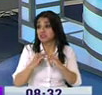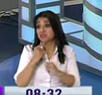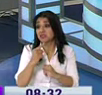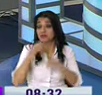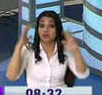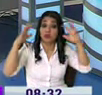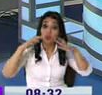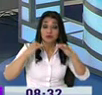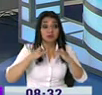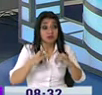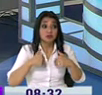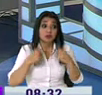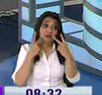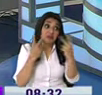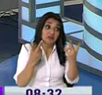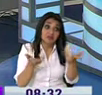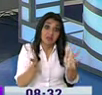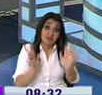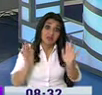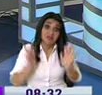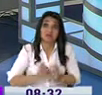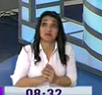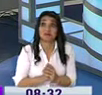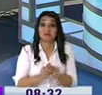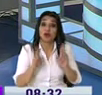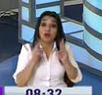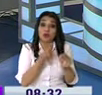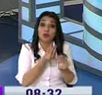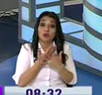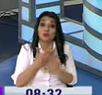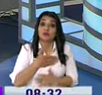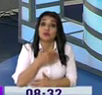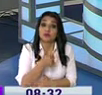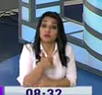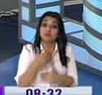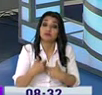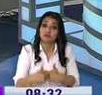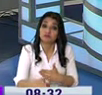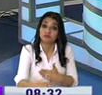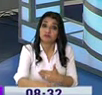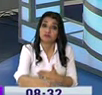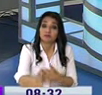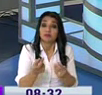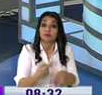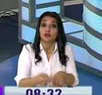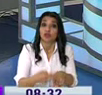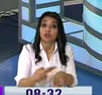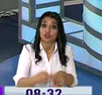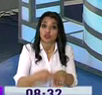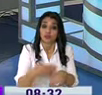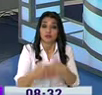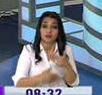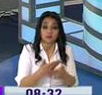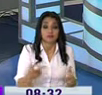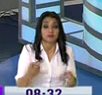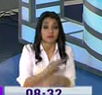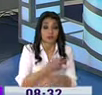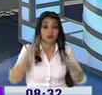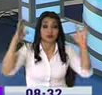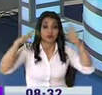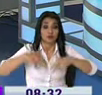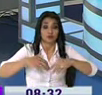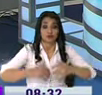siguen haciendo. No lo he visto todavía, así que ojalá nos cuente cómo le va y vaya avanzando pronto antes de que empiece una jornada más complicada en cuanto a las